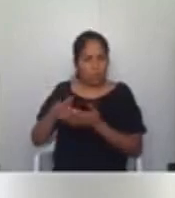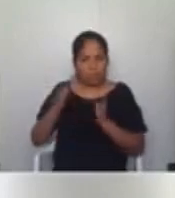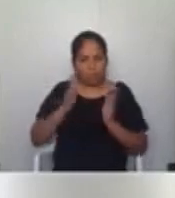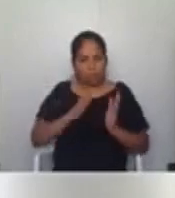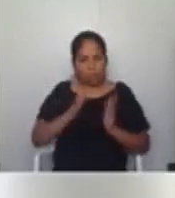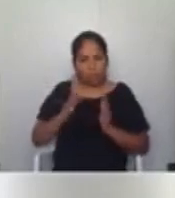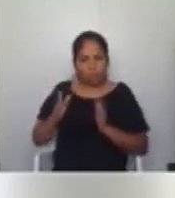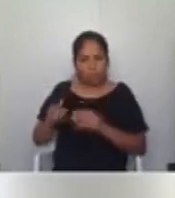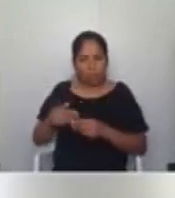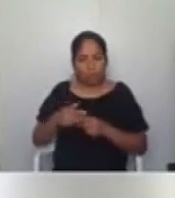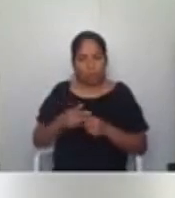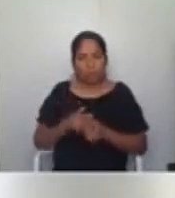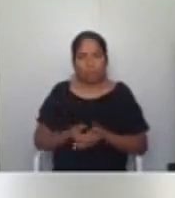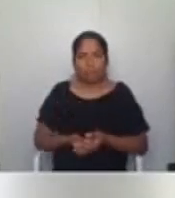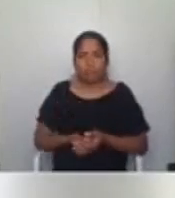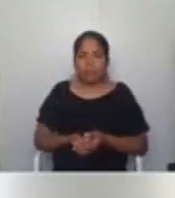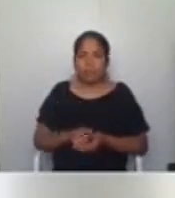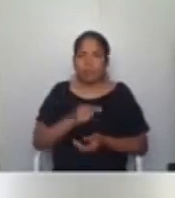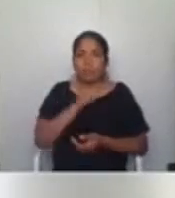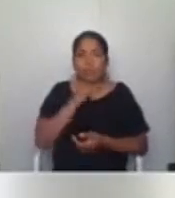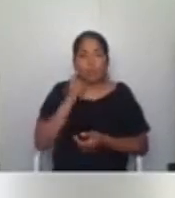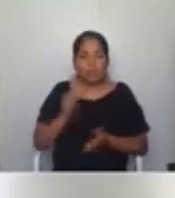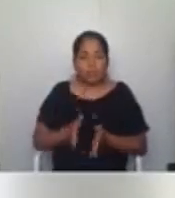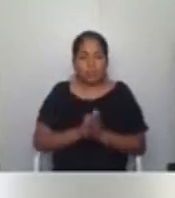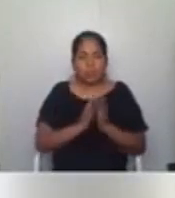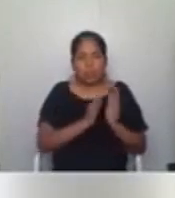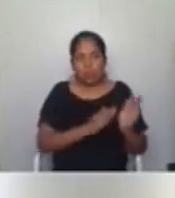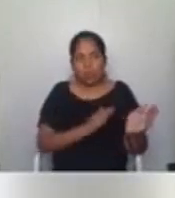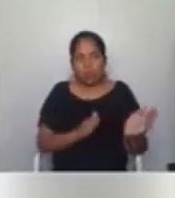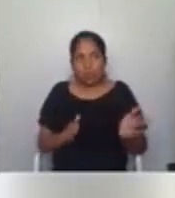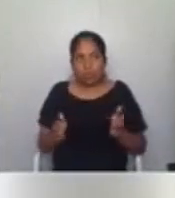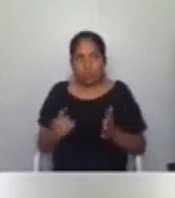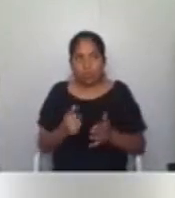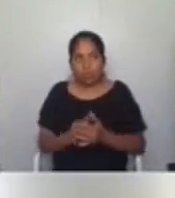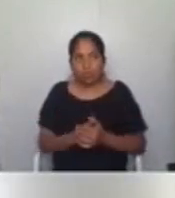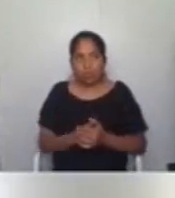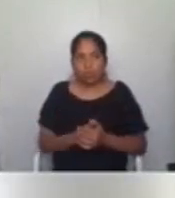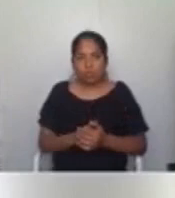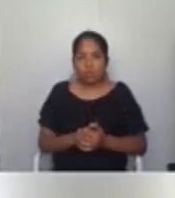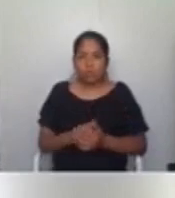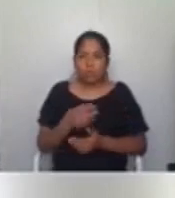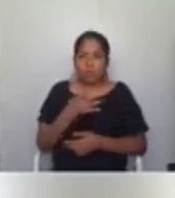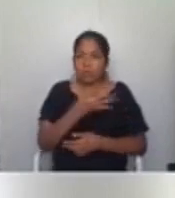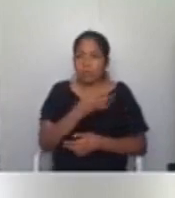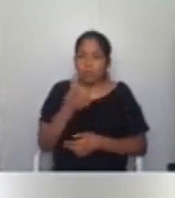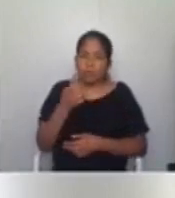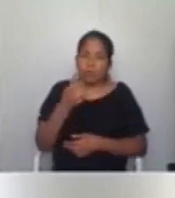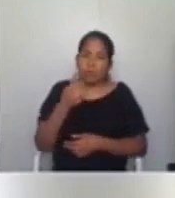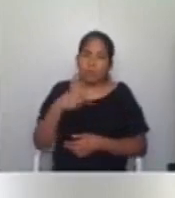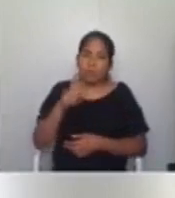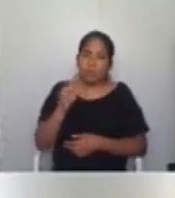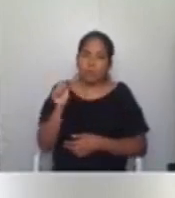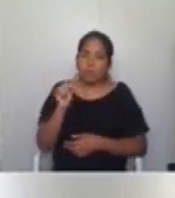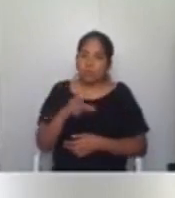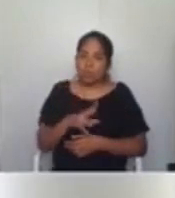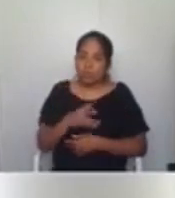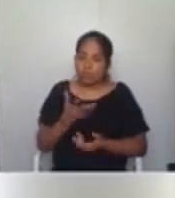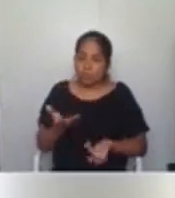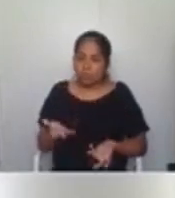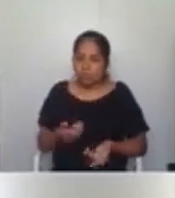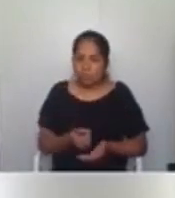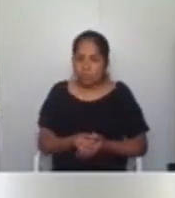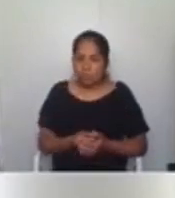justamente, querido padre Omar, para justamente tener... mire, son 400 millones de soles que no se han percibido en esta MUNI por